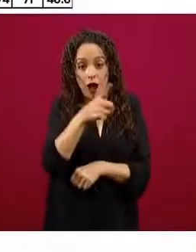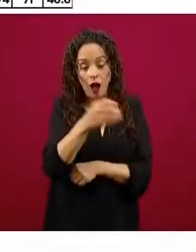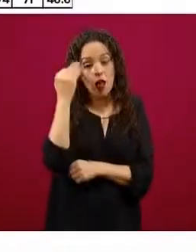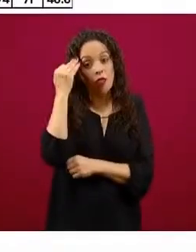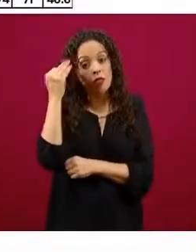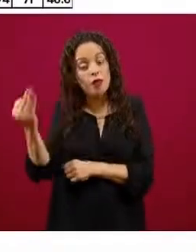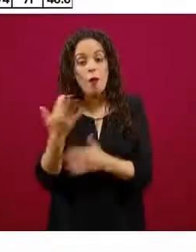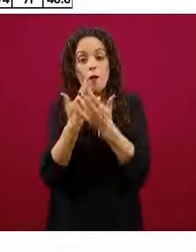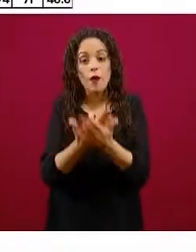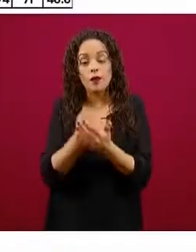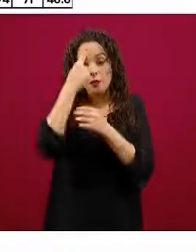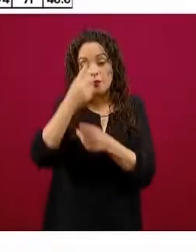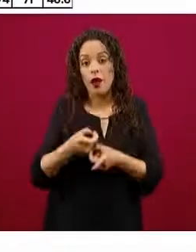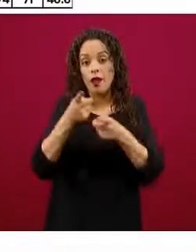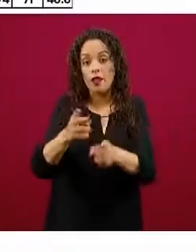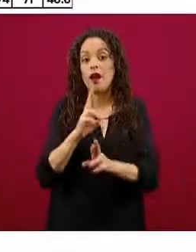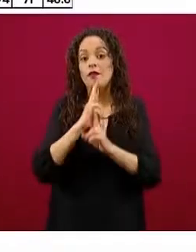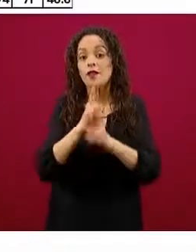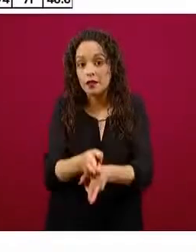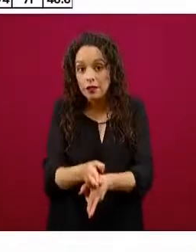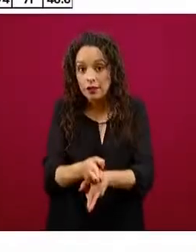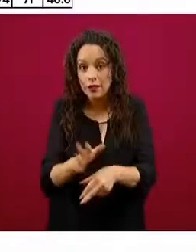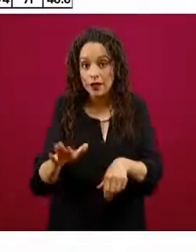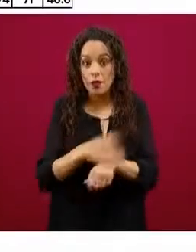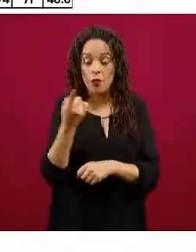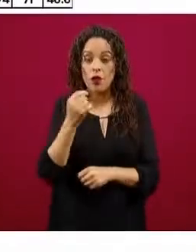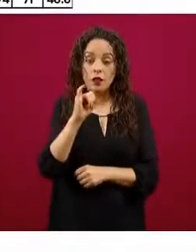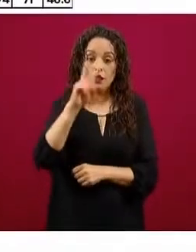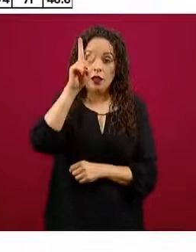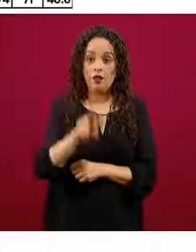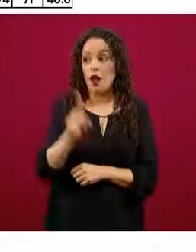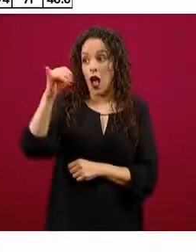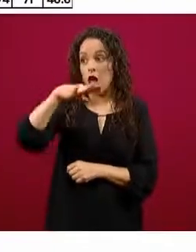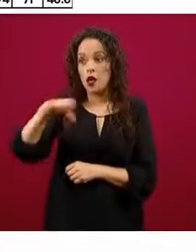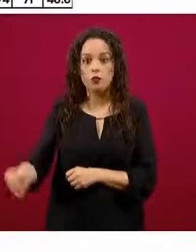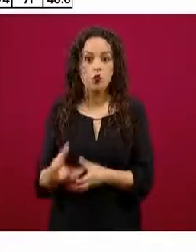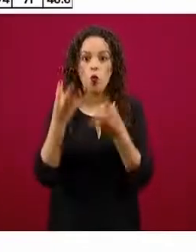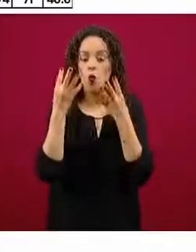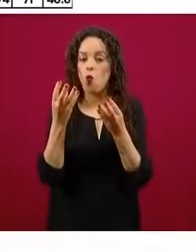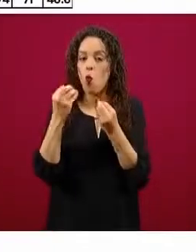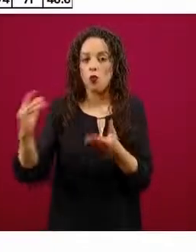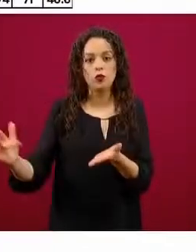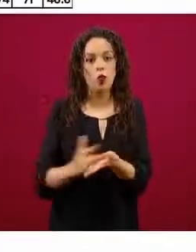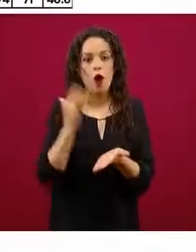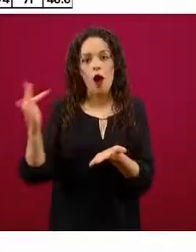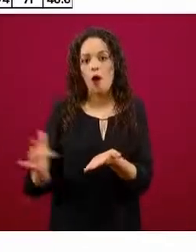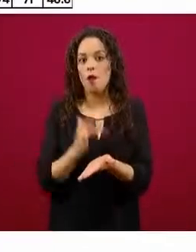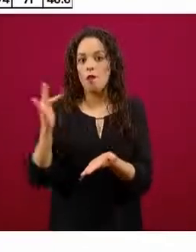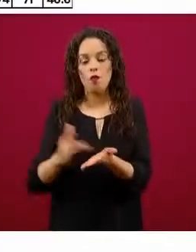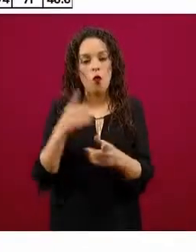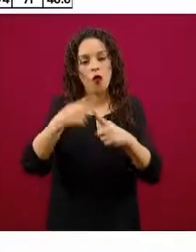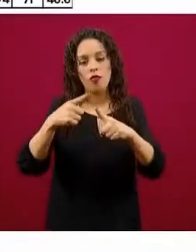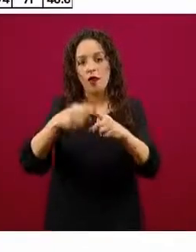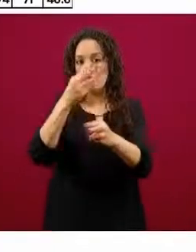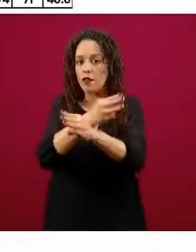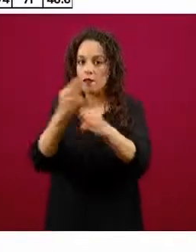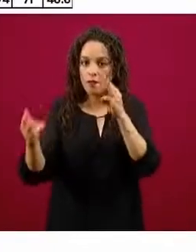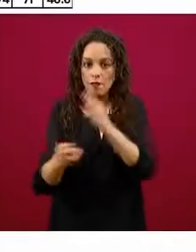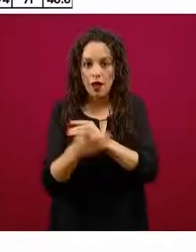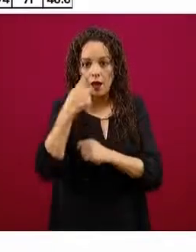el resultado, porque tengo que reconocer que el Seguro Social nos está apoyando mucho con todos los insumos y con la